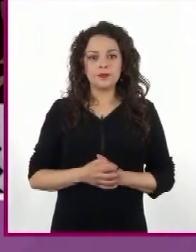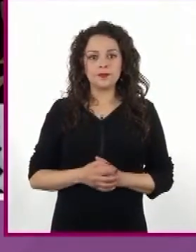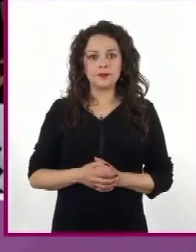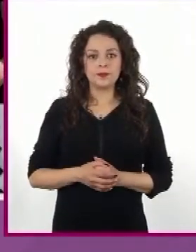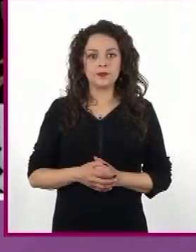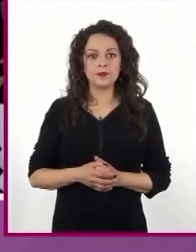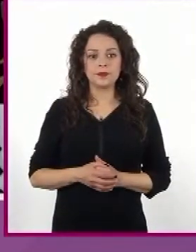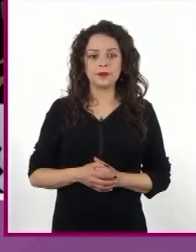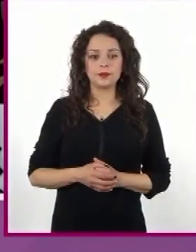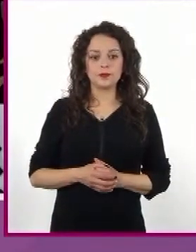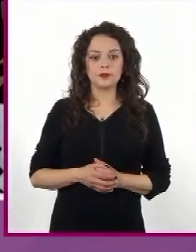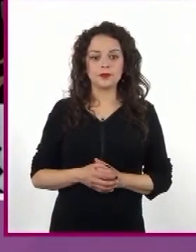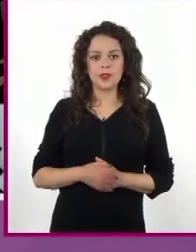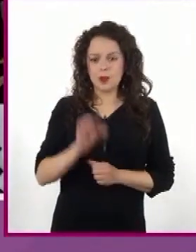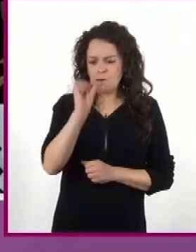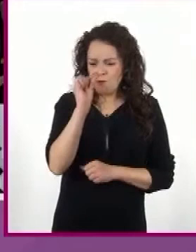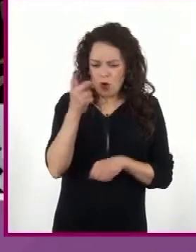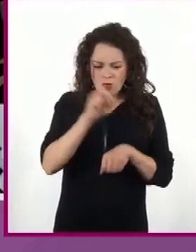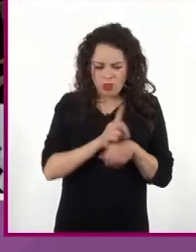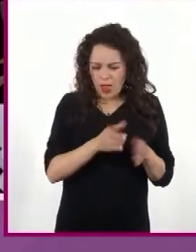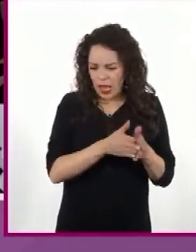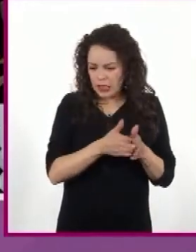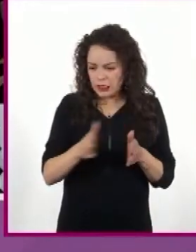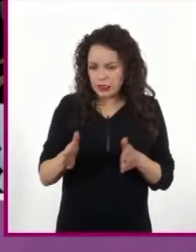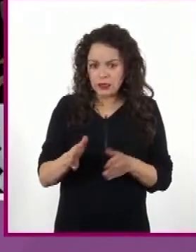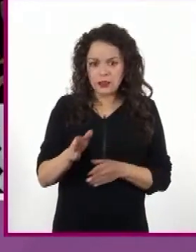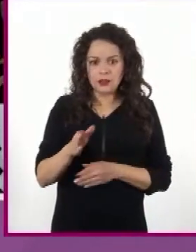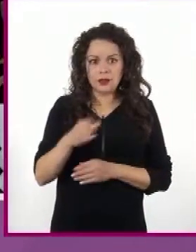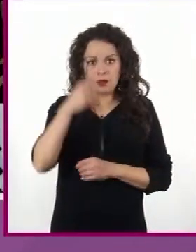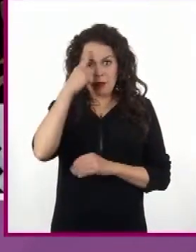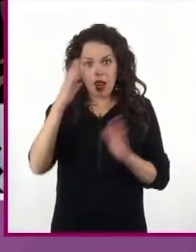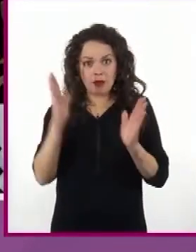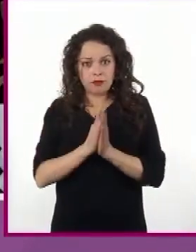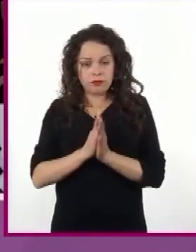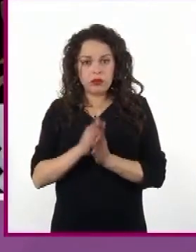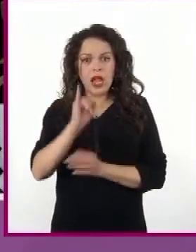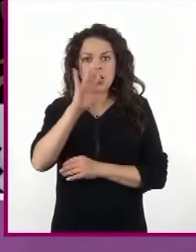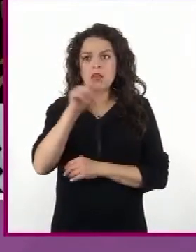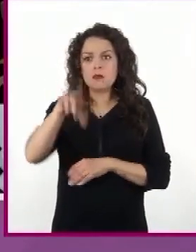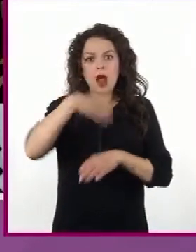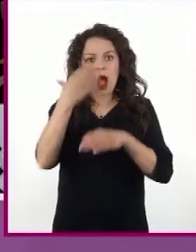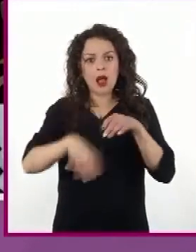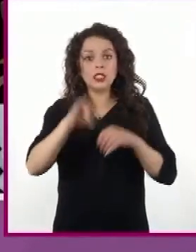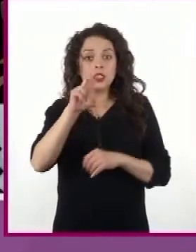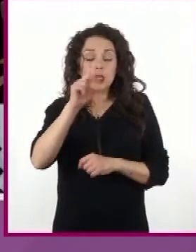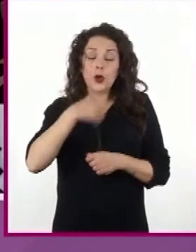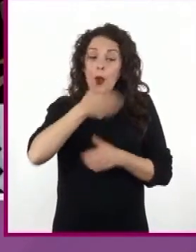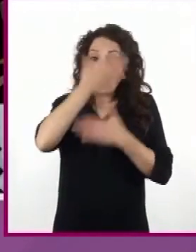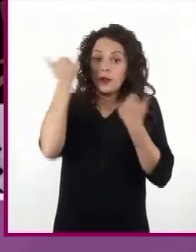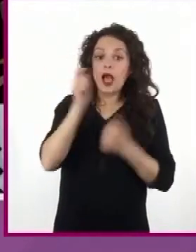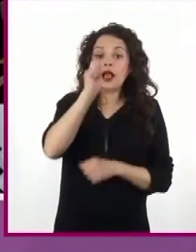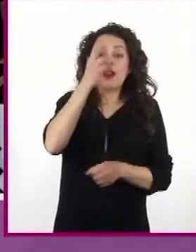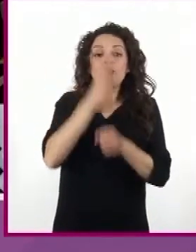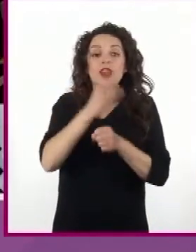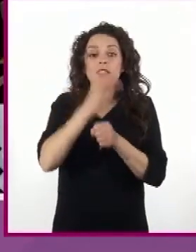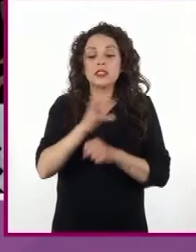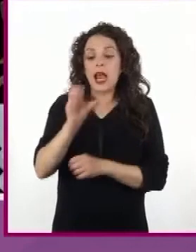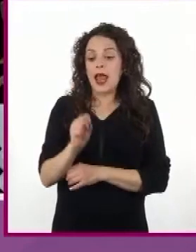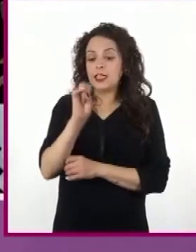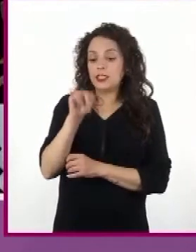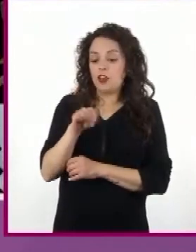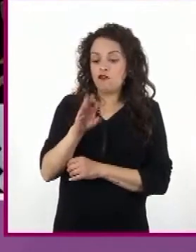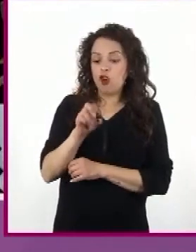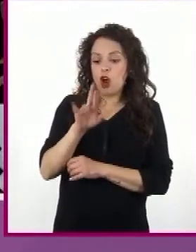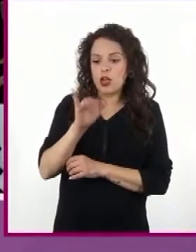A días de morir estaba terminando, no sé si la pudo terminar, la 3ª sinfonía. Eso quiere decir que su mente, incluso en una